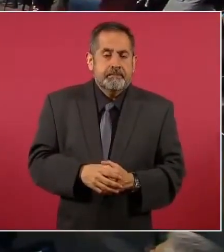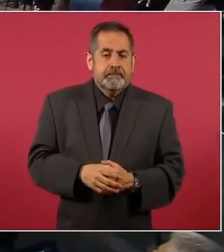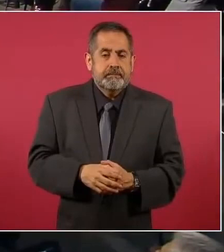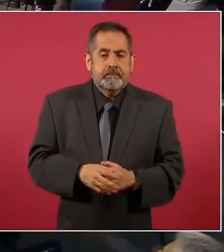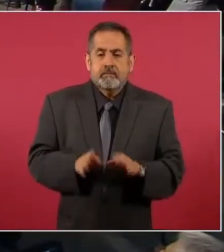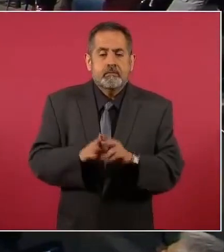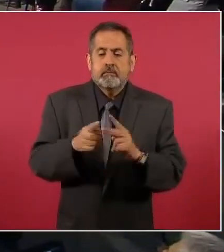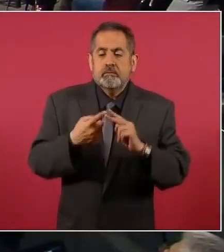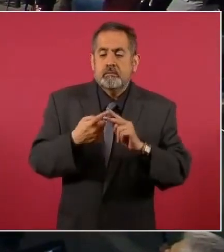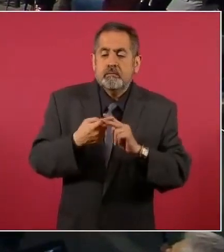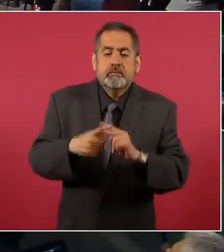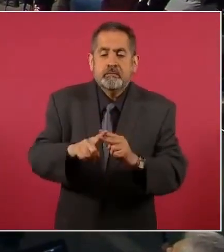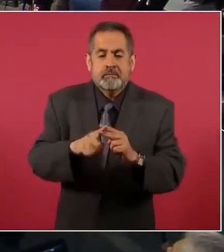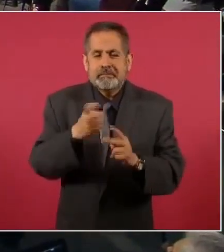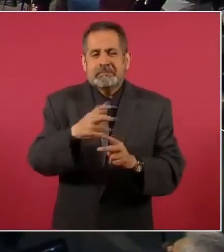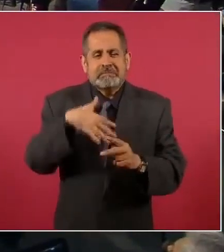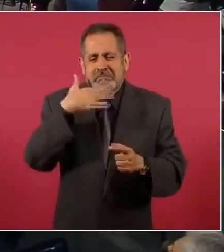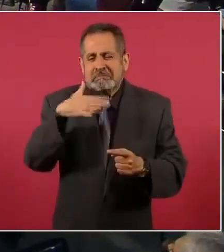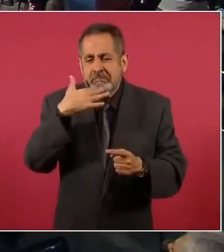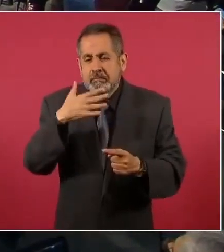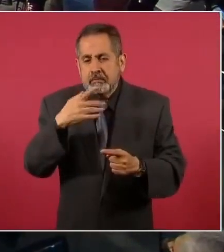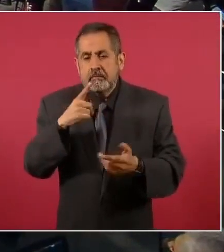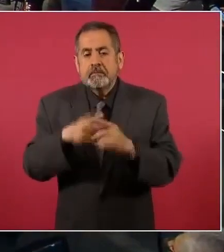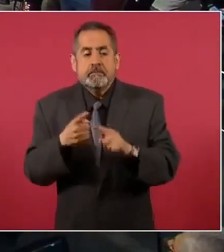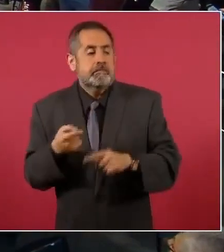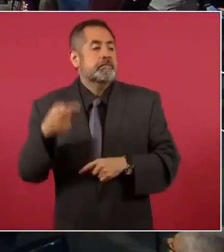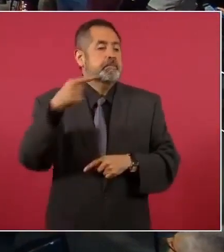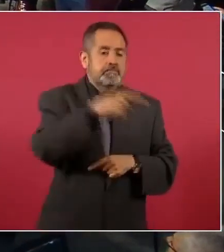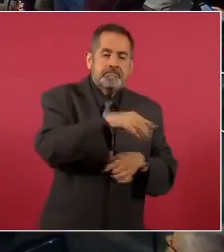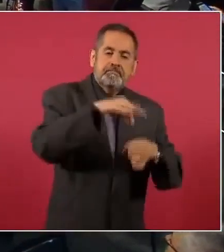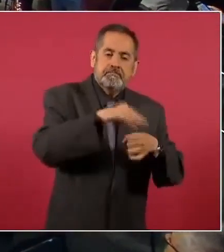A partir de un fraude